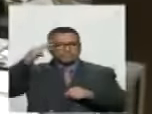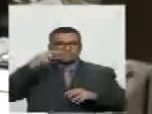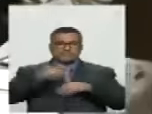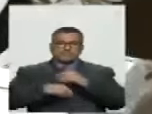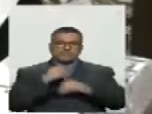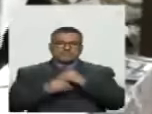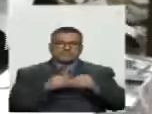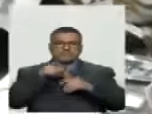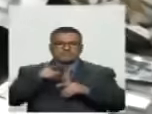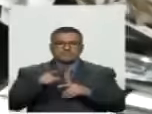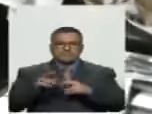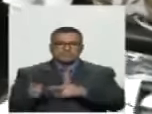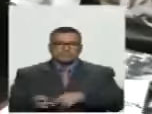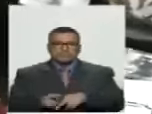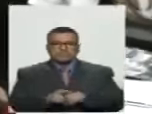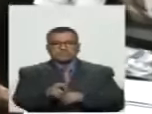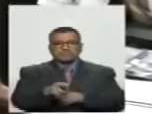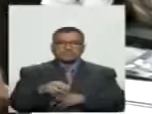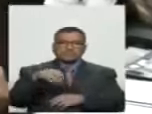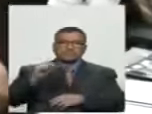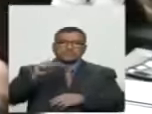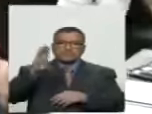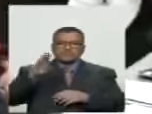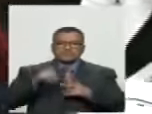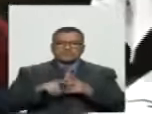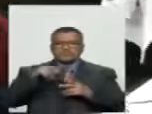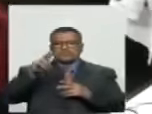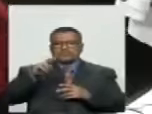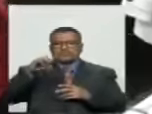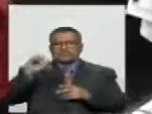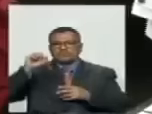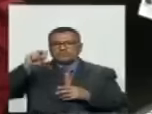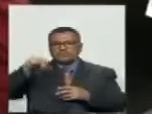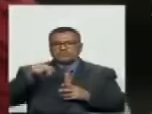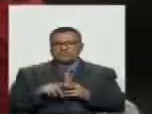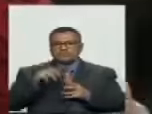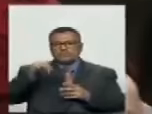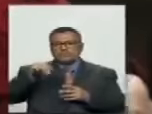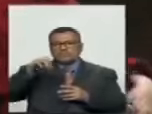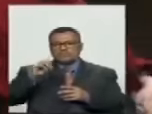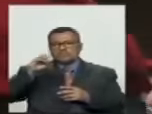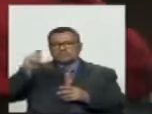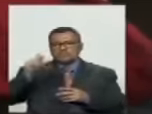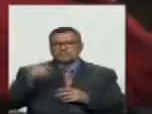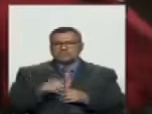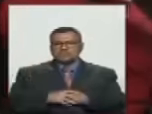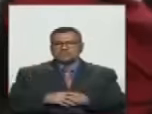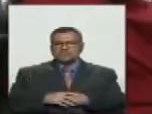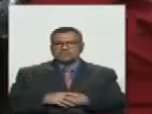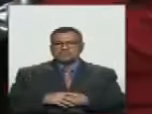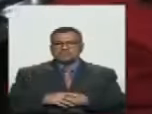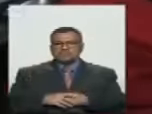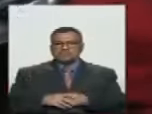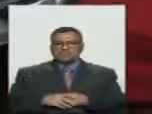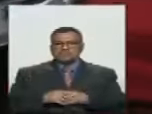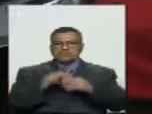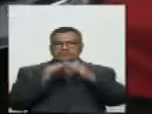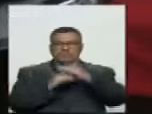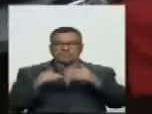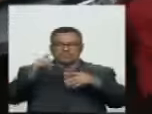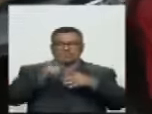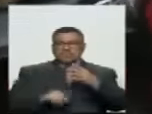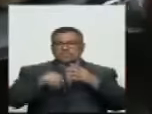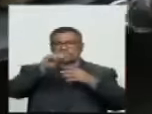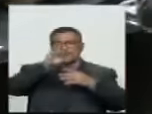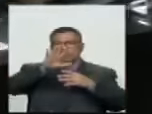ejercen estas ratas, Zuckerberg, Bezos, Musk, está en cinco